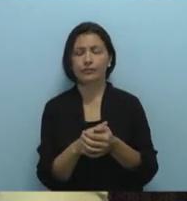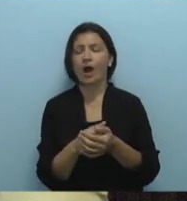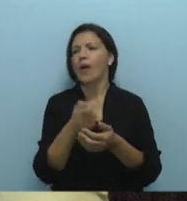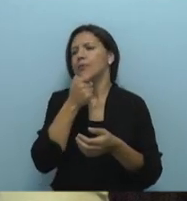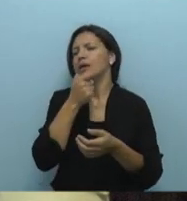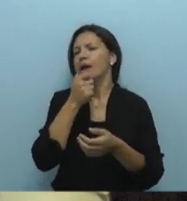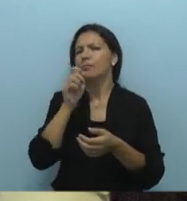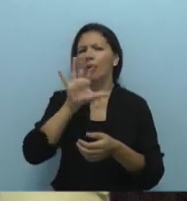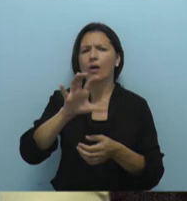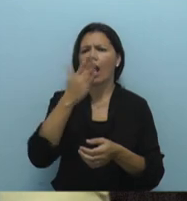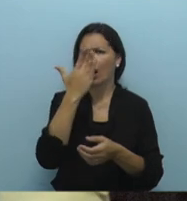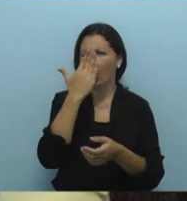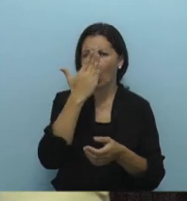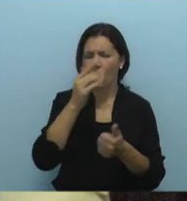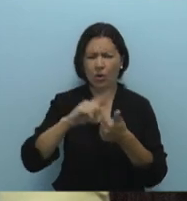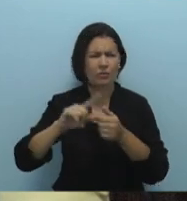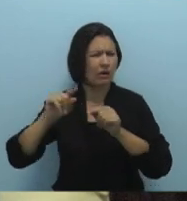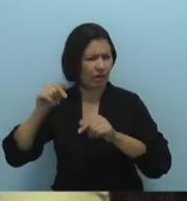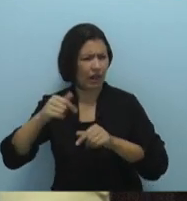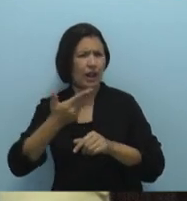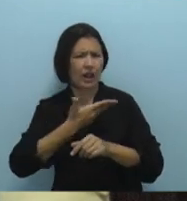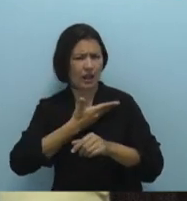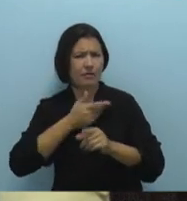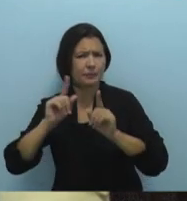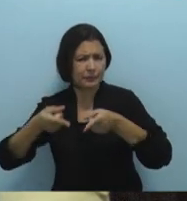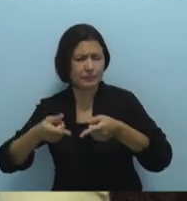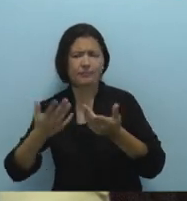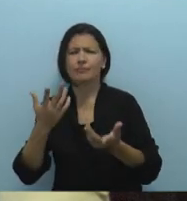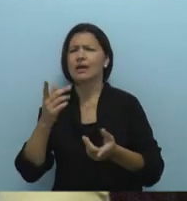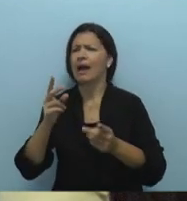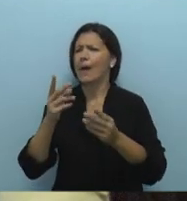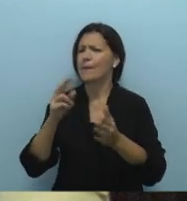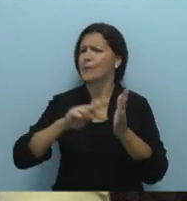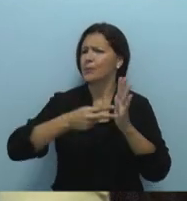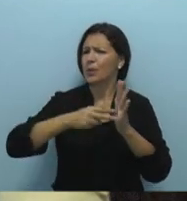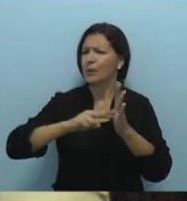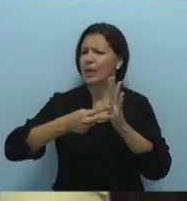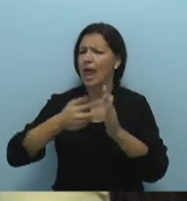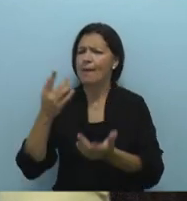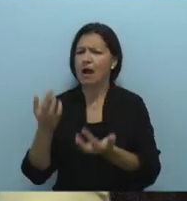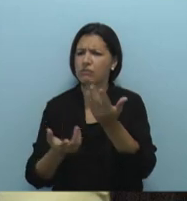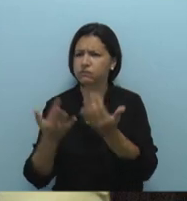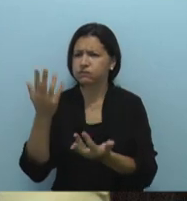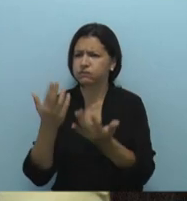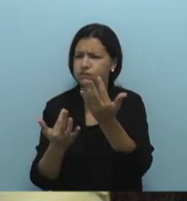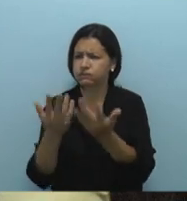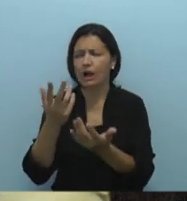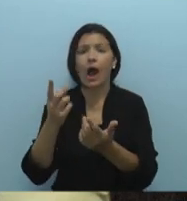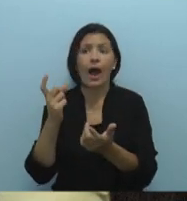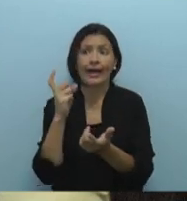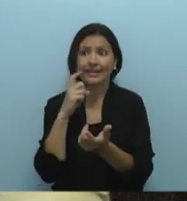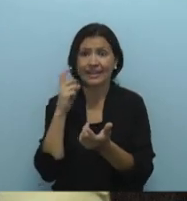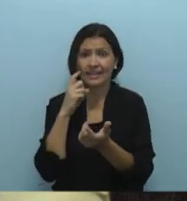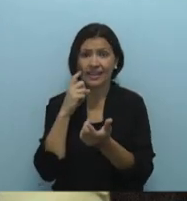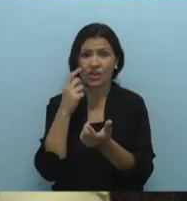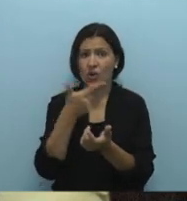hemos visto en la provincia de Santa Fe, cómo los incendios que se producen en Córdoba, en Santa Fe, en Entre Ríos, la semana